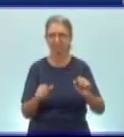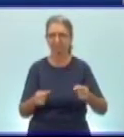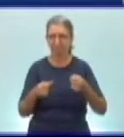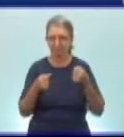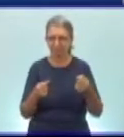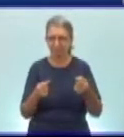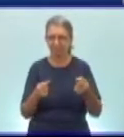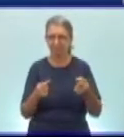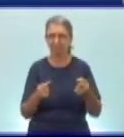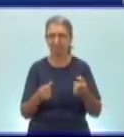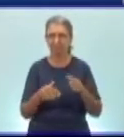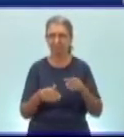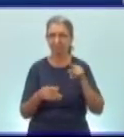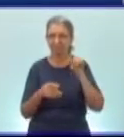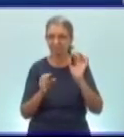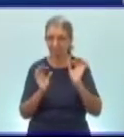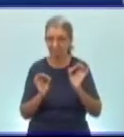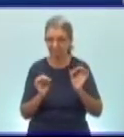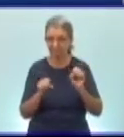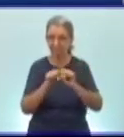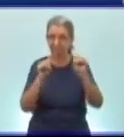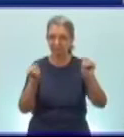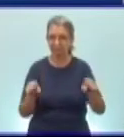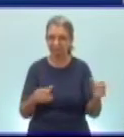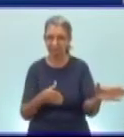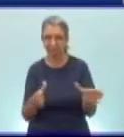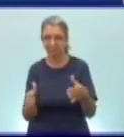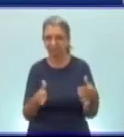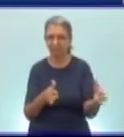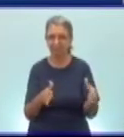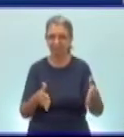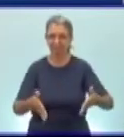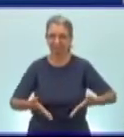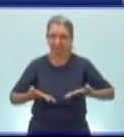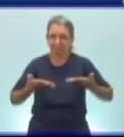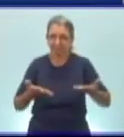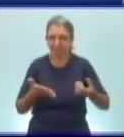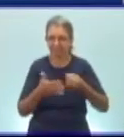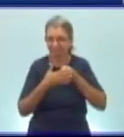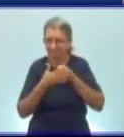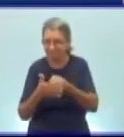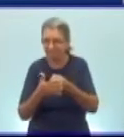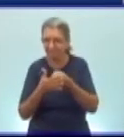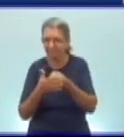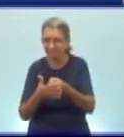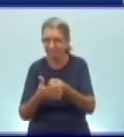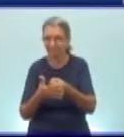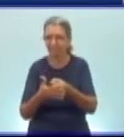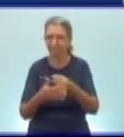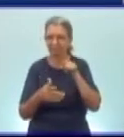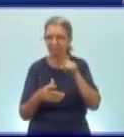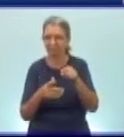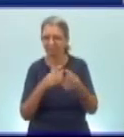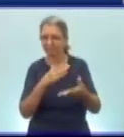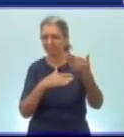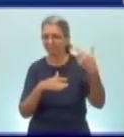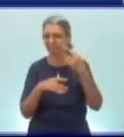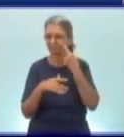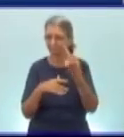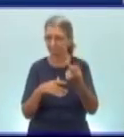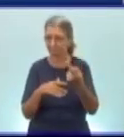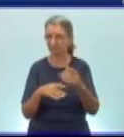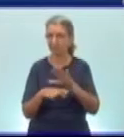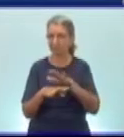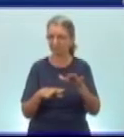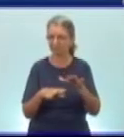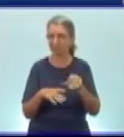que un sistema se mueva bajo la acción de una fuerza como la que aparece en la anterior diapositiva, que ustedes tuvieron tiempo para tomar nota,